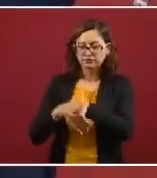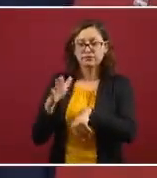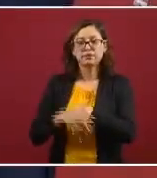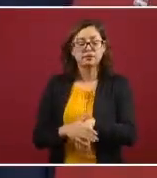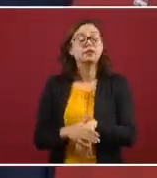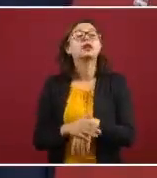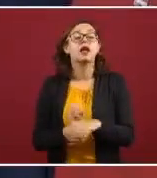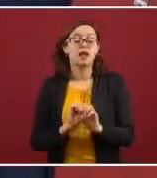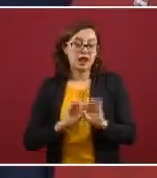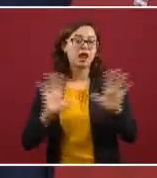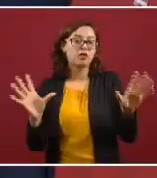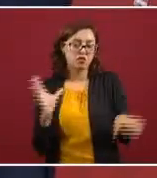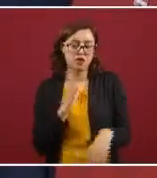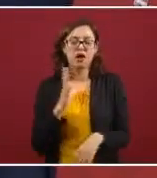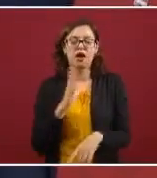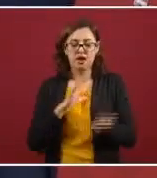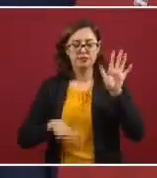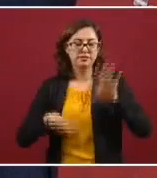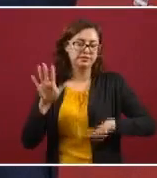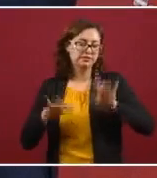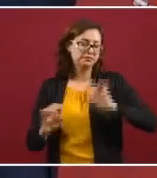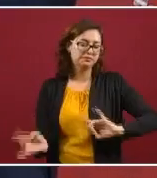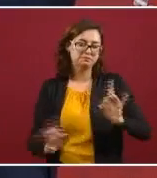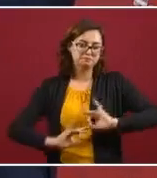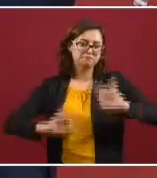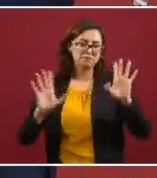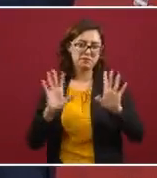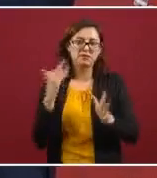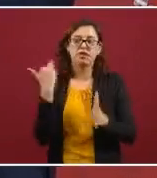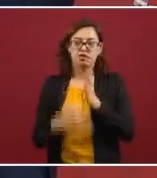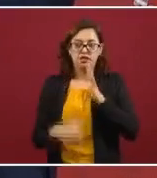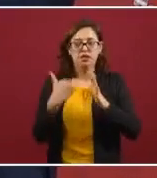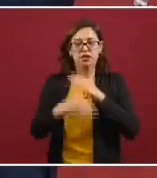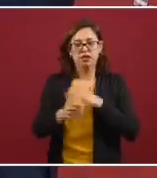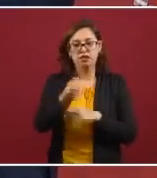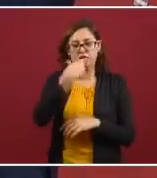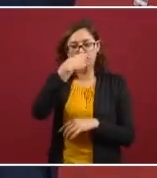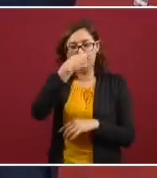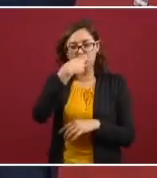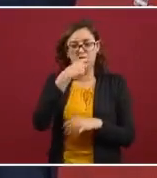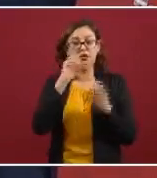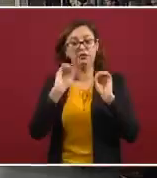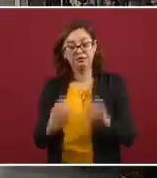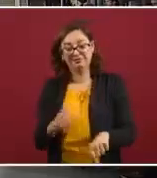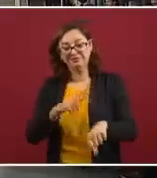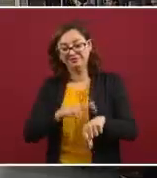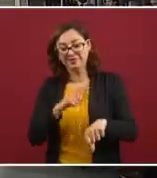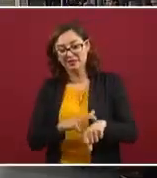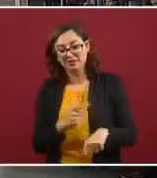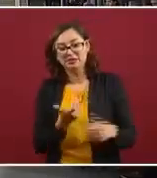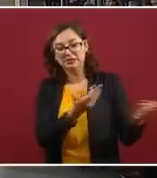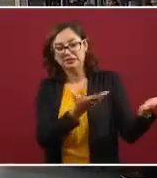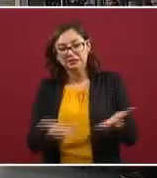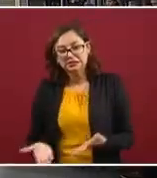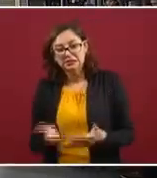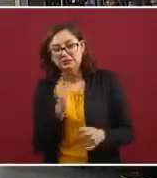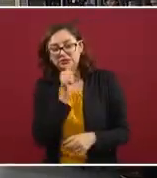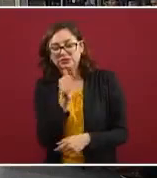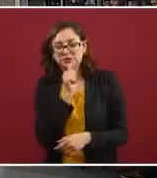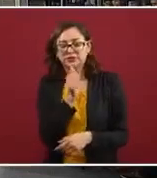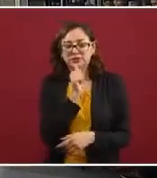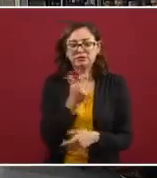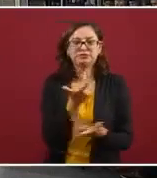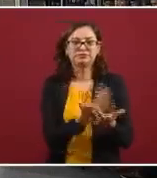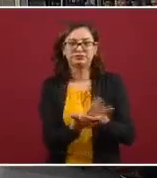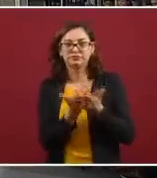que sí hay casos donde pueden hacer falta o hay retrasos de los proveedores y que